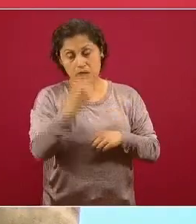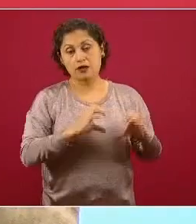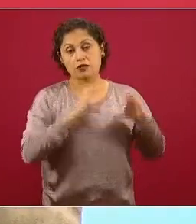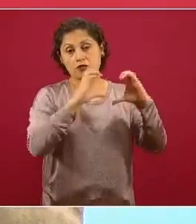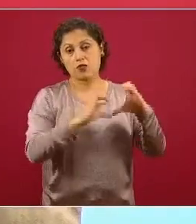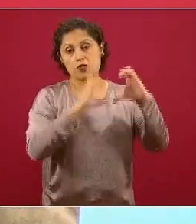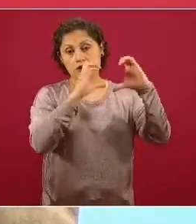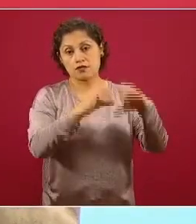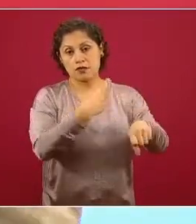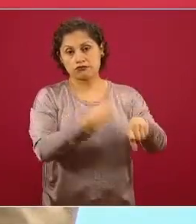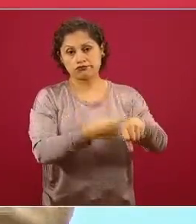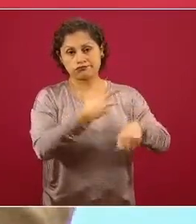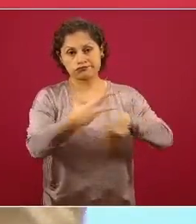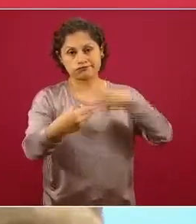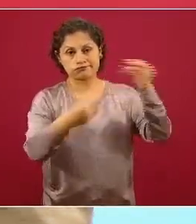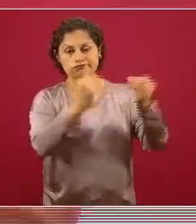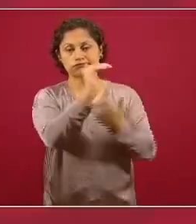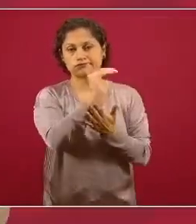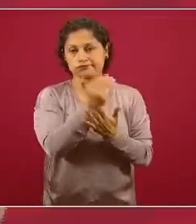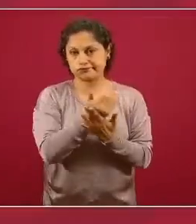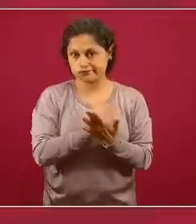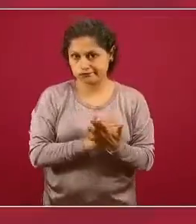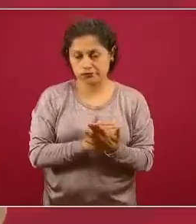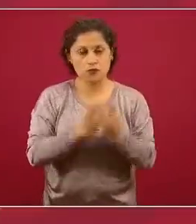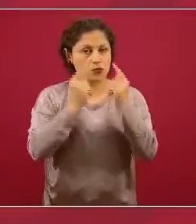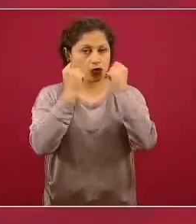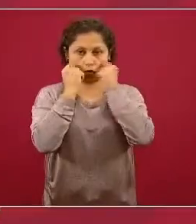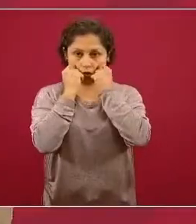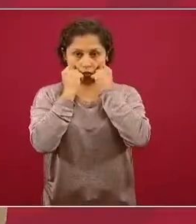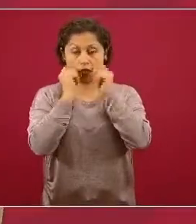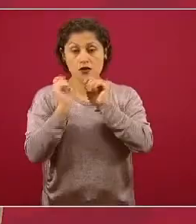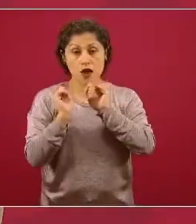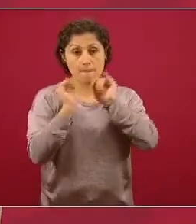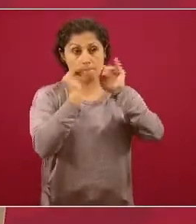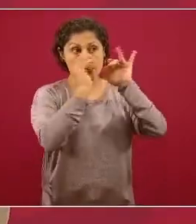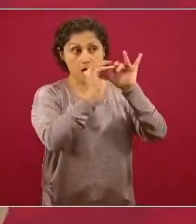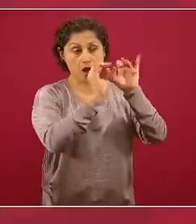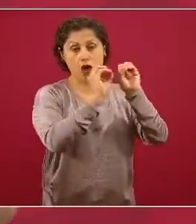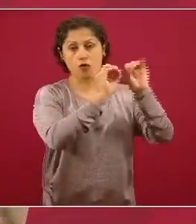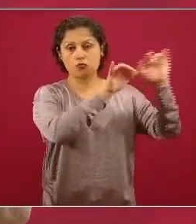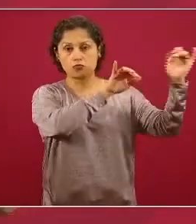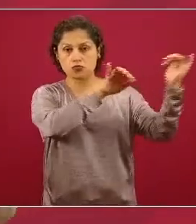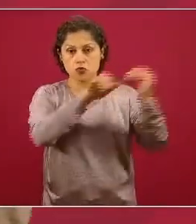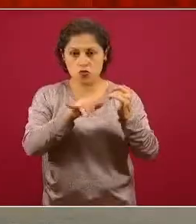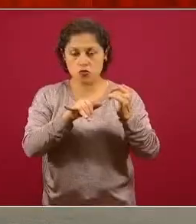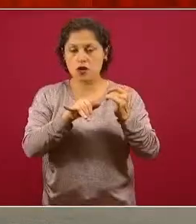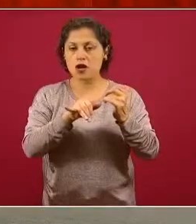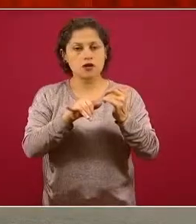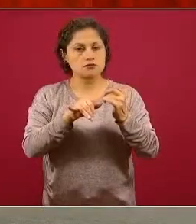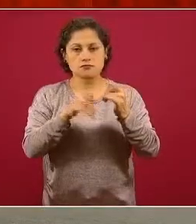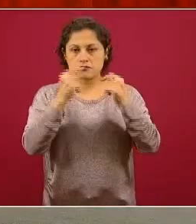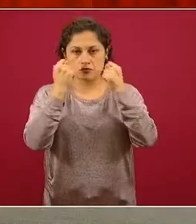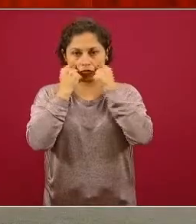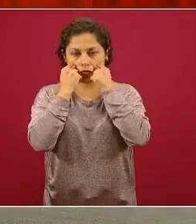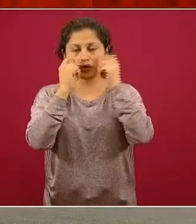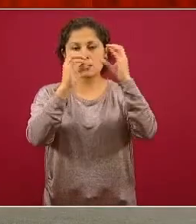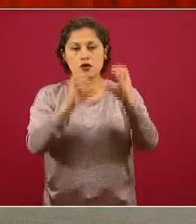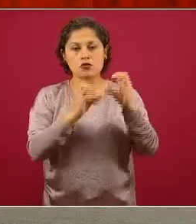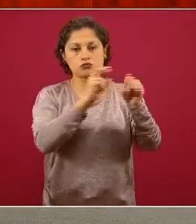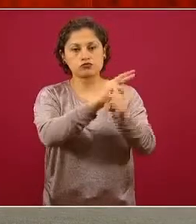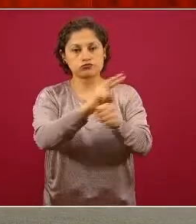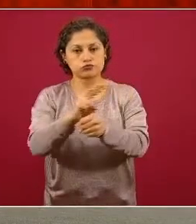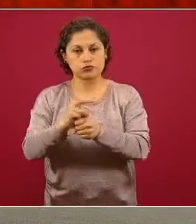riesgos, independientemente de la dirección a la que se desplacen las personas y del diferencial que pudiera haber